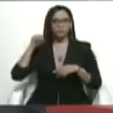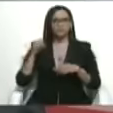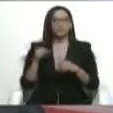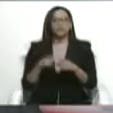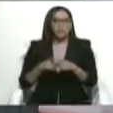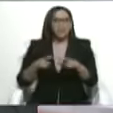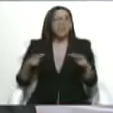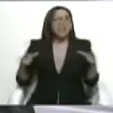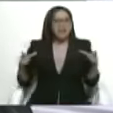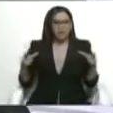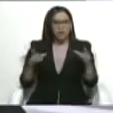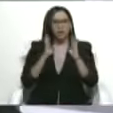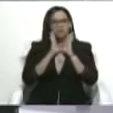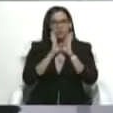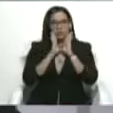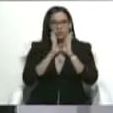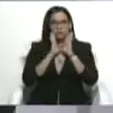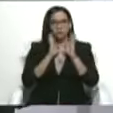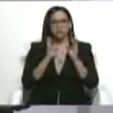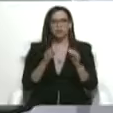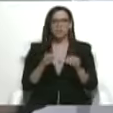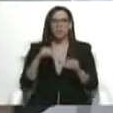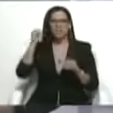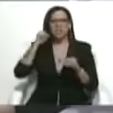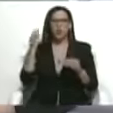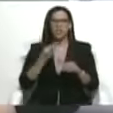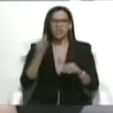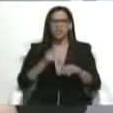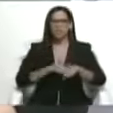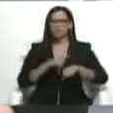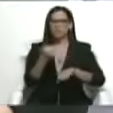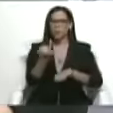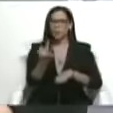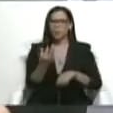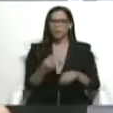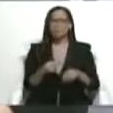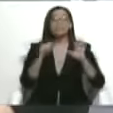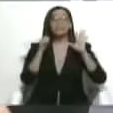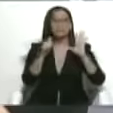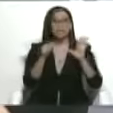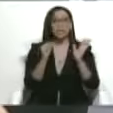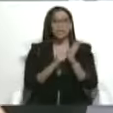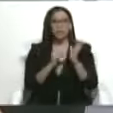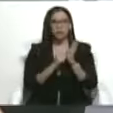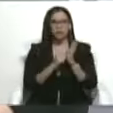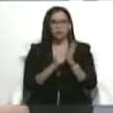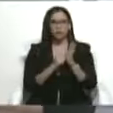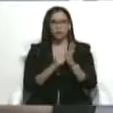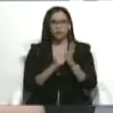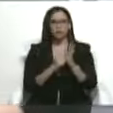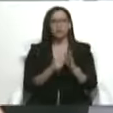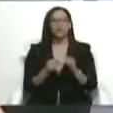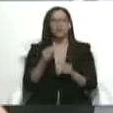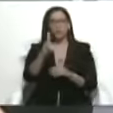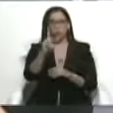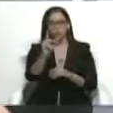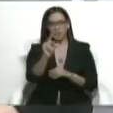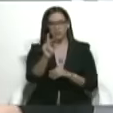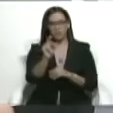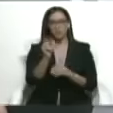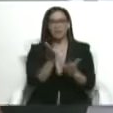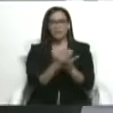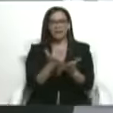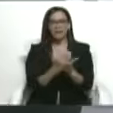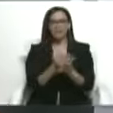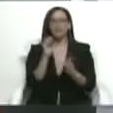larga confesión. ¿Cuánto duró el original? El original aproximadamente 6 minutos y una segunda parte